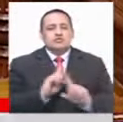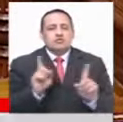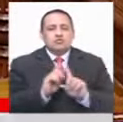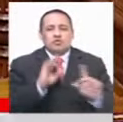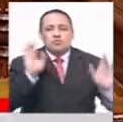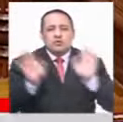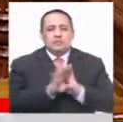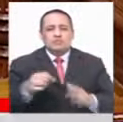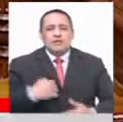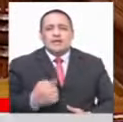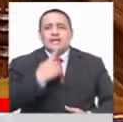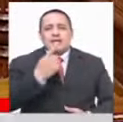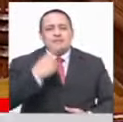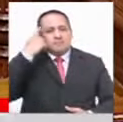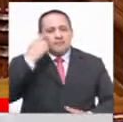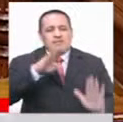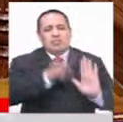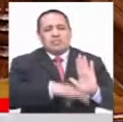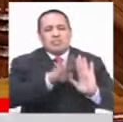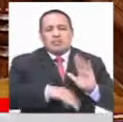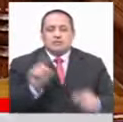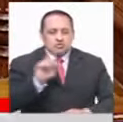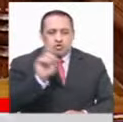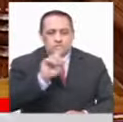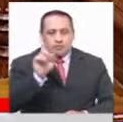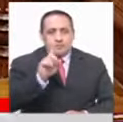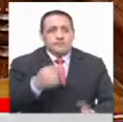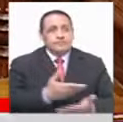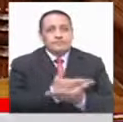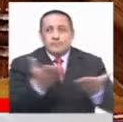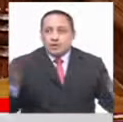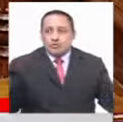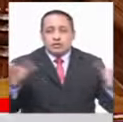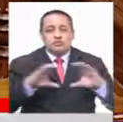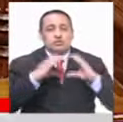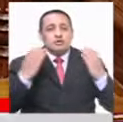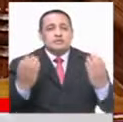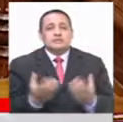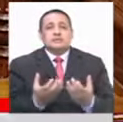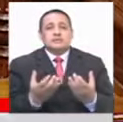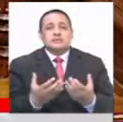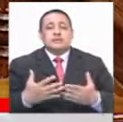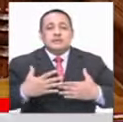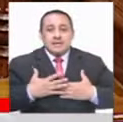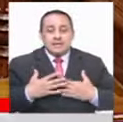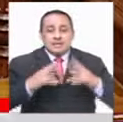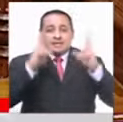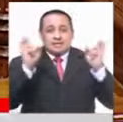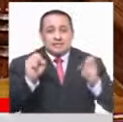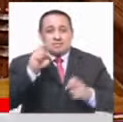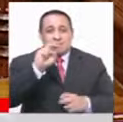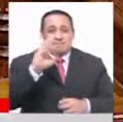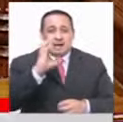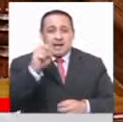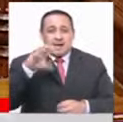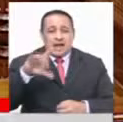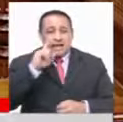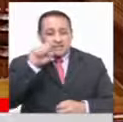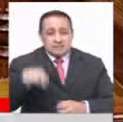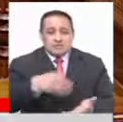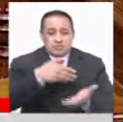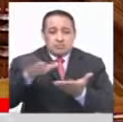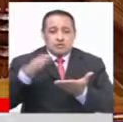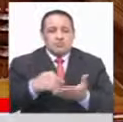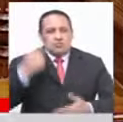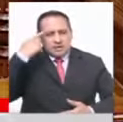De ninguna manera será soslayado. Señores congresistas, la vacancia promovida es por la